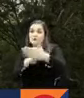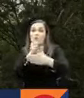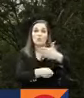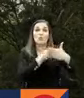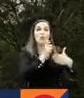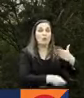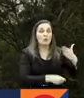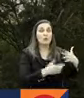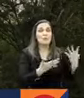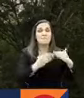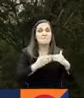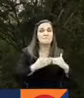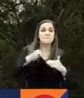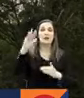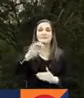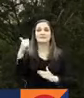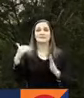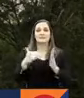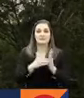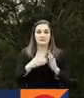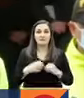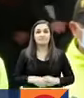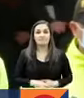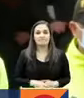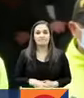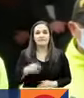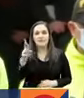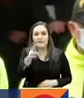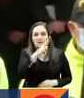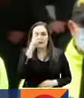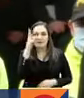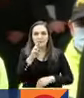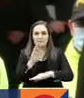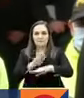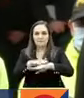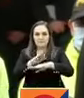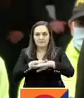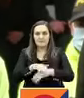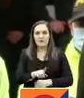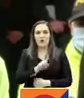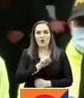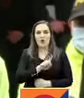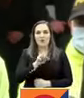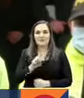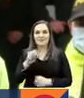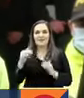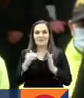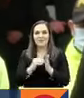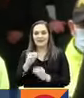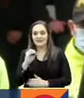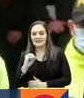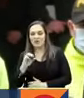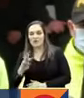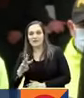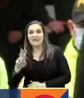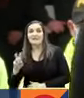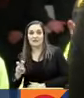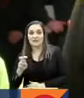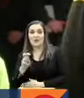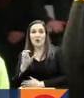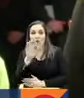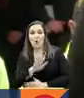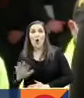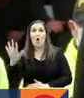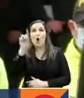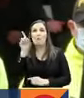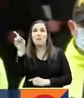país superan los 10.000 casos. Reitero, 11.037 comparendos han sido impuestos por la Policía